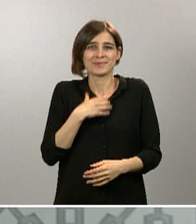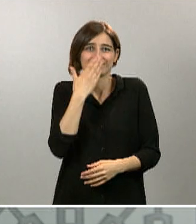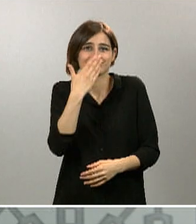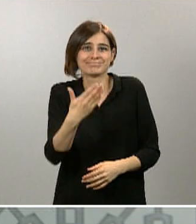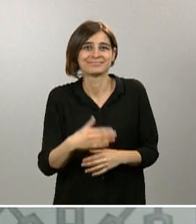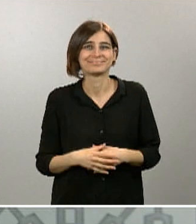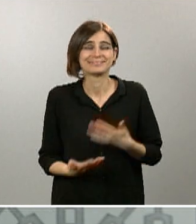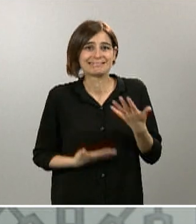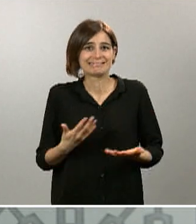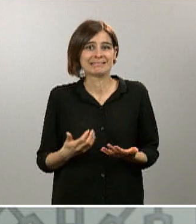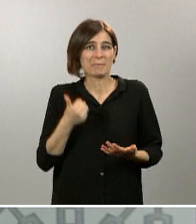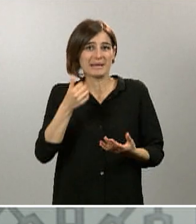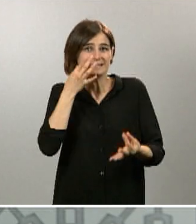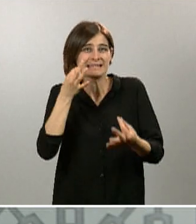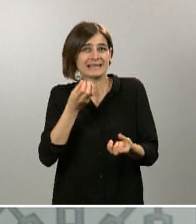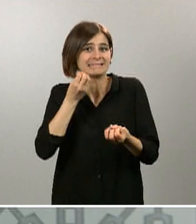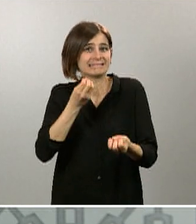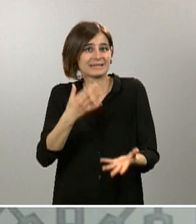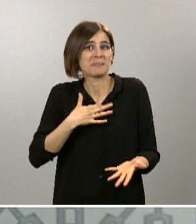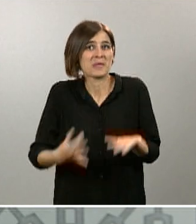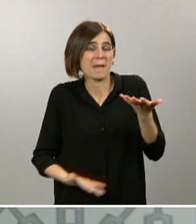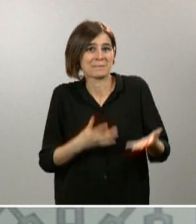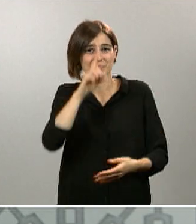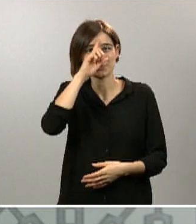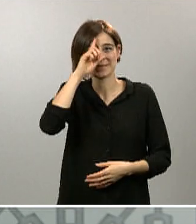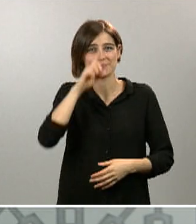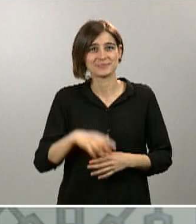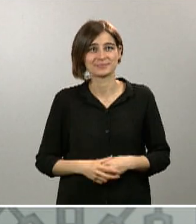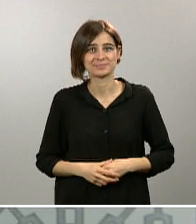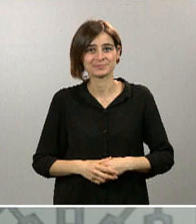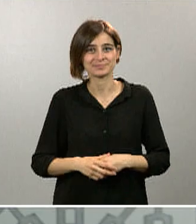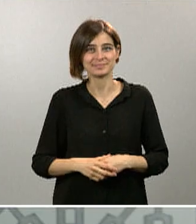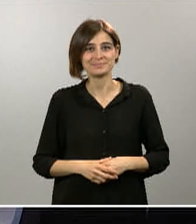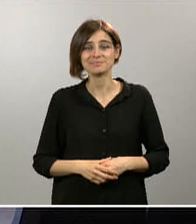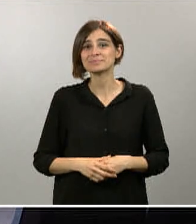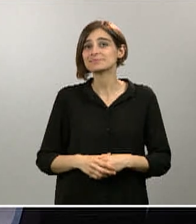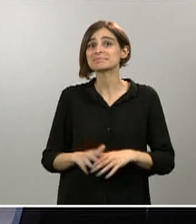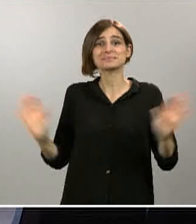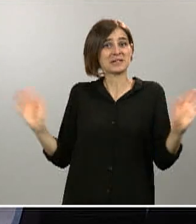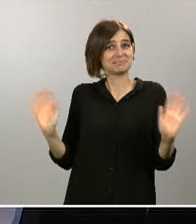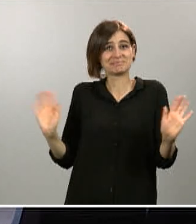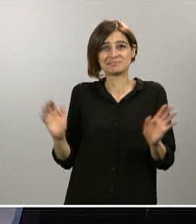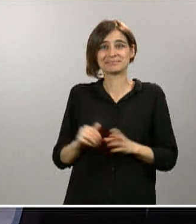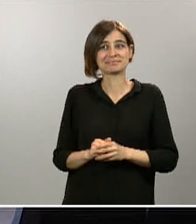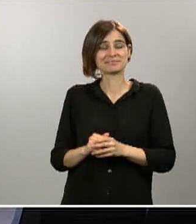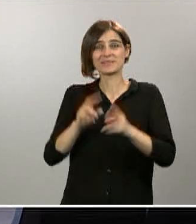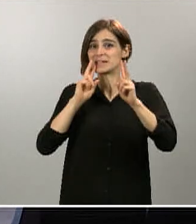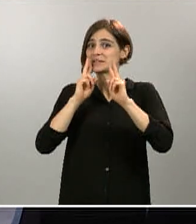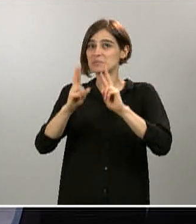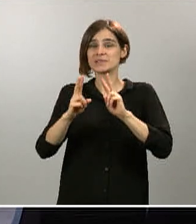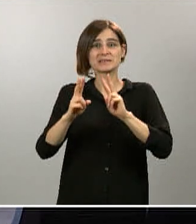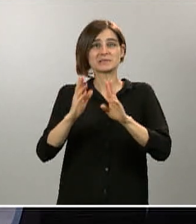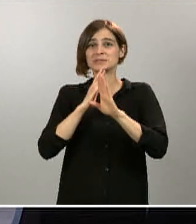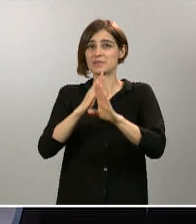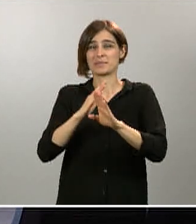detalle del que pueda hablar. No, sencillamente con su respuesta a una pregunta directa, pues